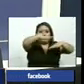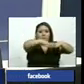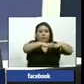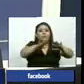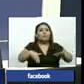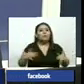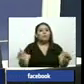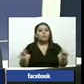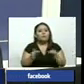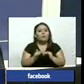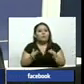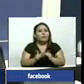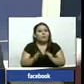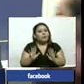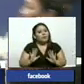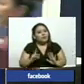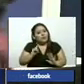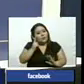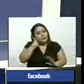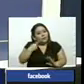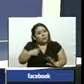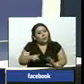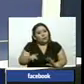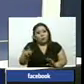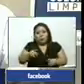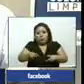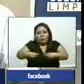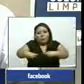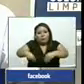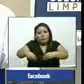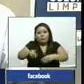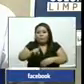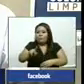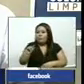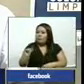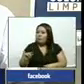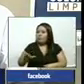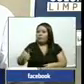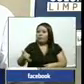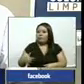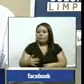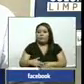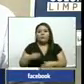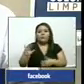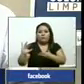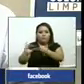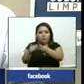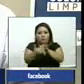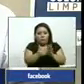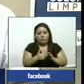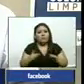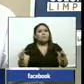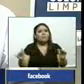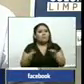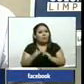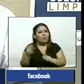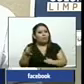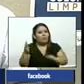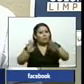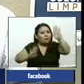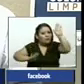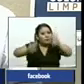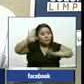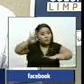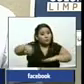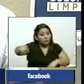de hacer el menor uso posible de plástico. Yo creo que todititas las comunidades deberíamos de participar. Si,